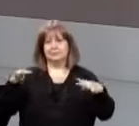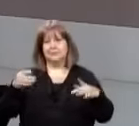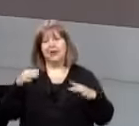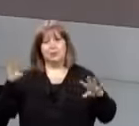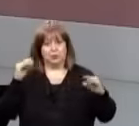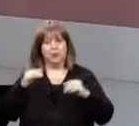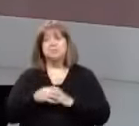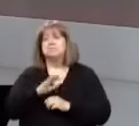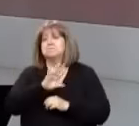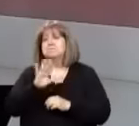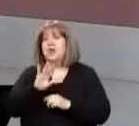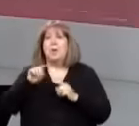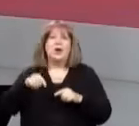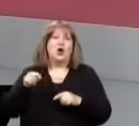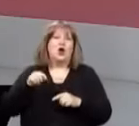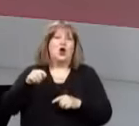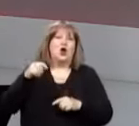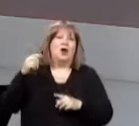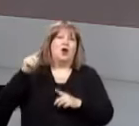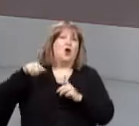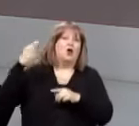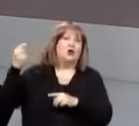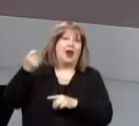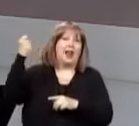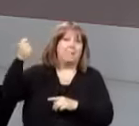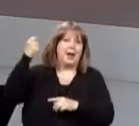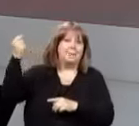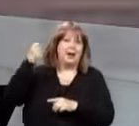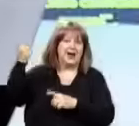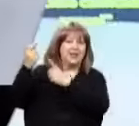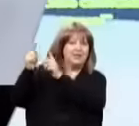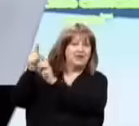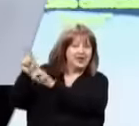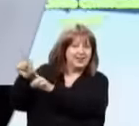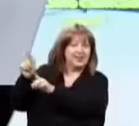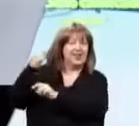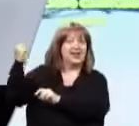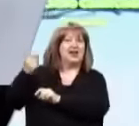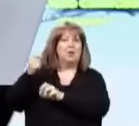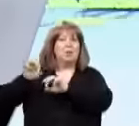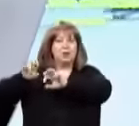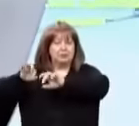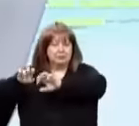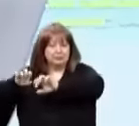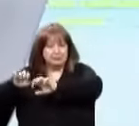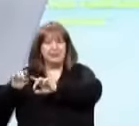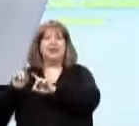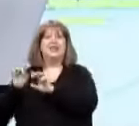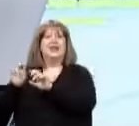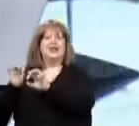alegatos, se leyeron y solamente se dictó, claro, el veredicto. Exactamente, porque en realidad en La Pampa, al estar todo digitalizado, inclusive no hace falta ni